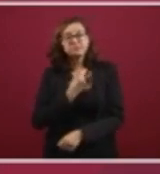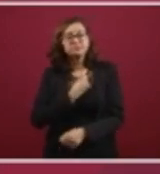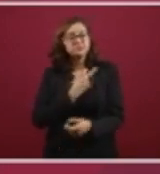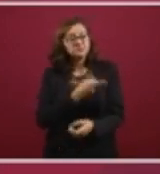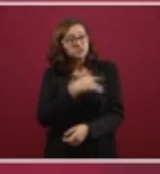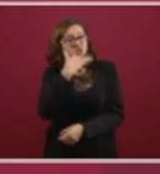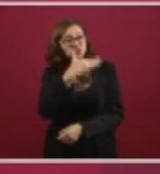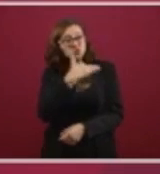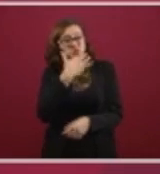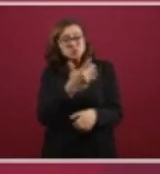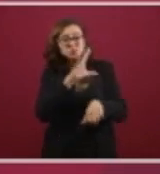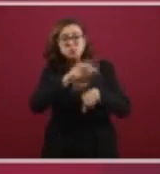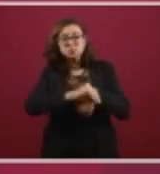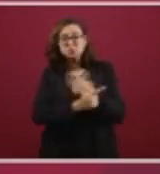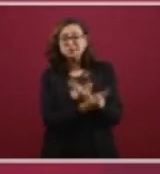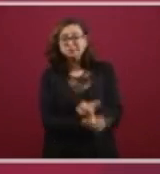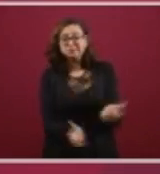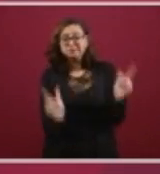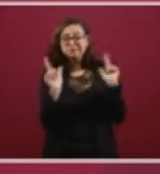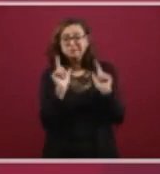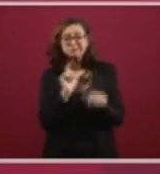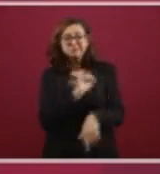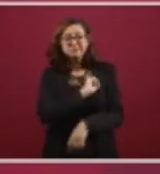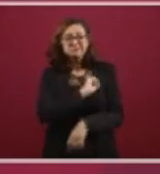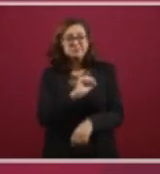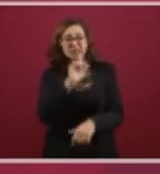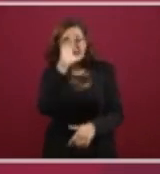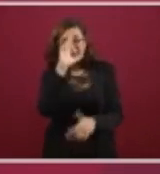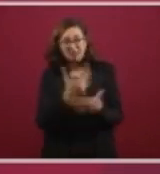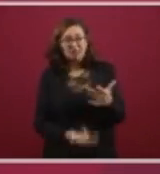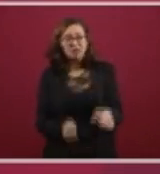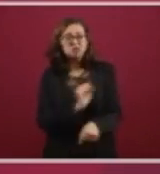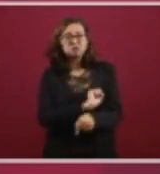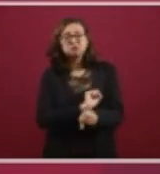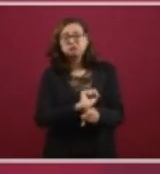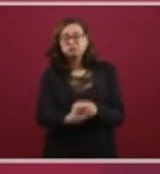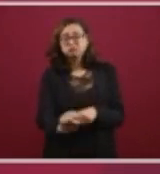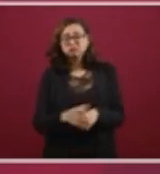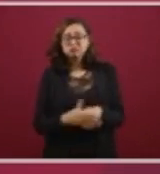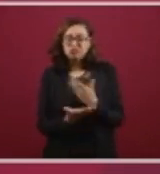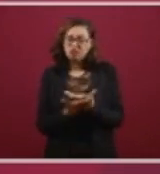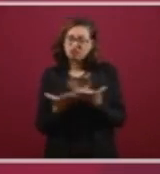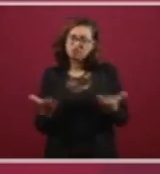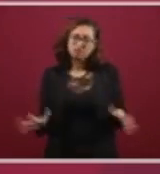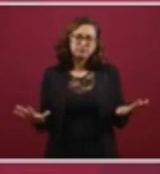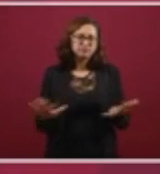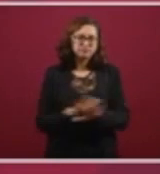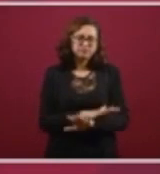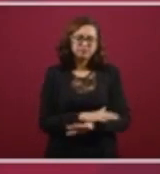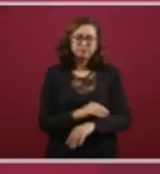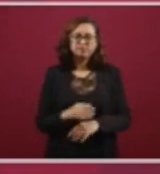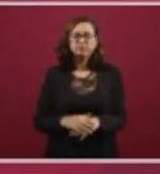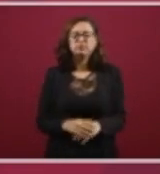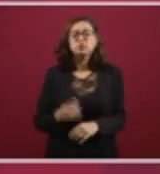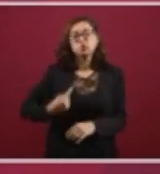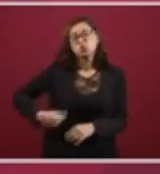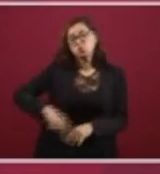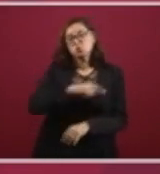Entonces, para nosotros lo fundamental